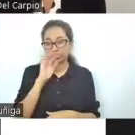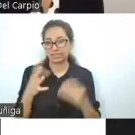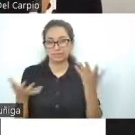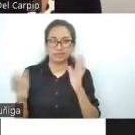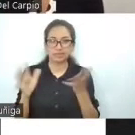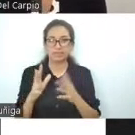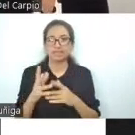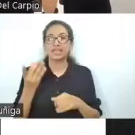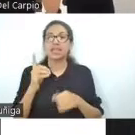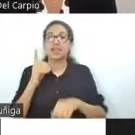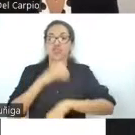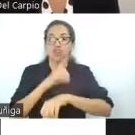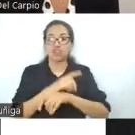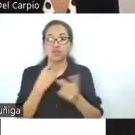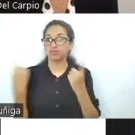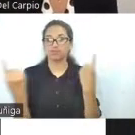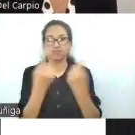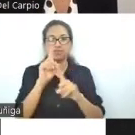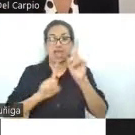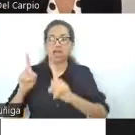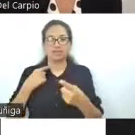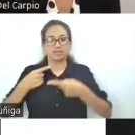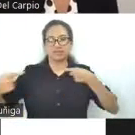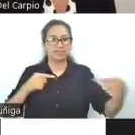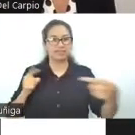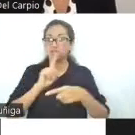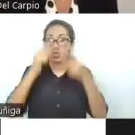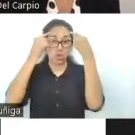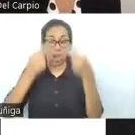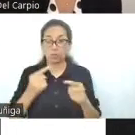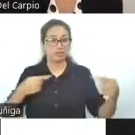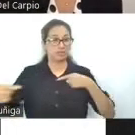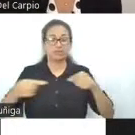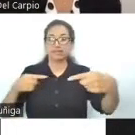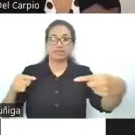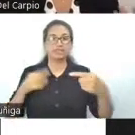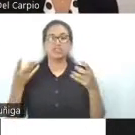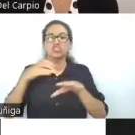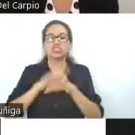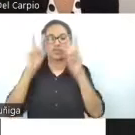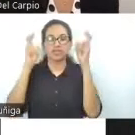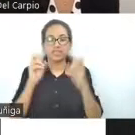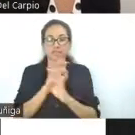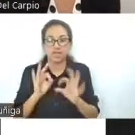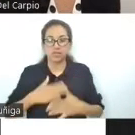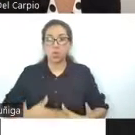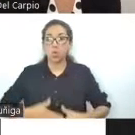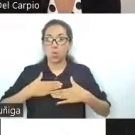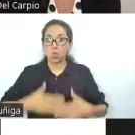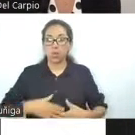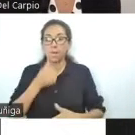entre ginecólogos hay mucha discrepancia y controversia en cuanto a la higiene íntima y a las prácticas